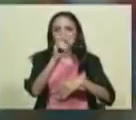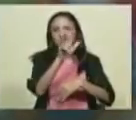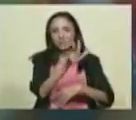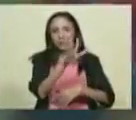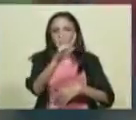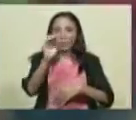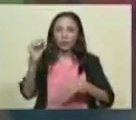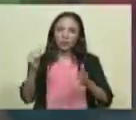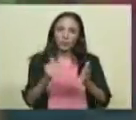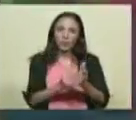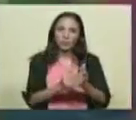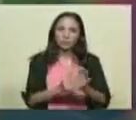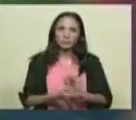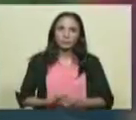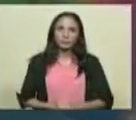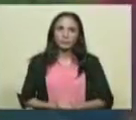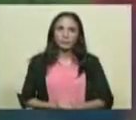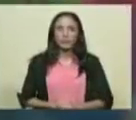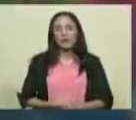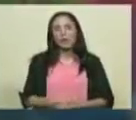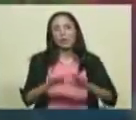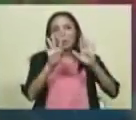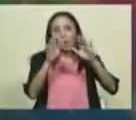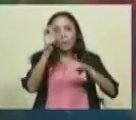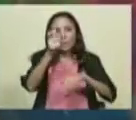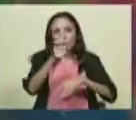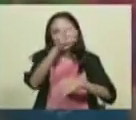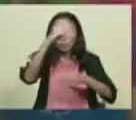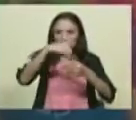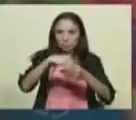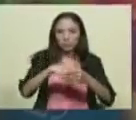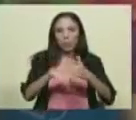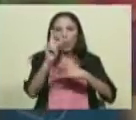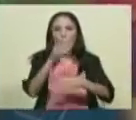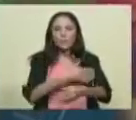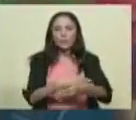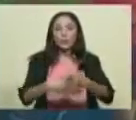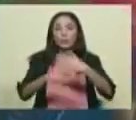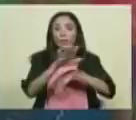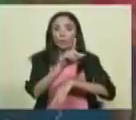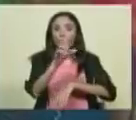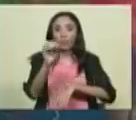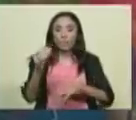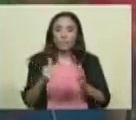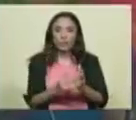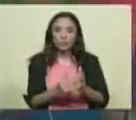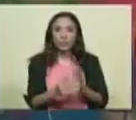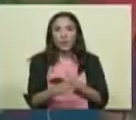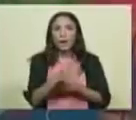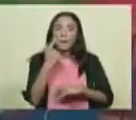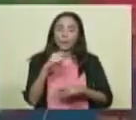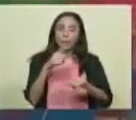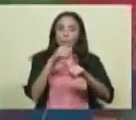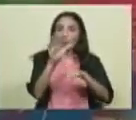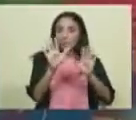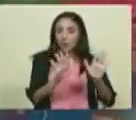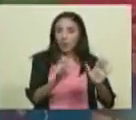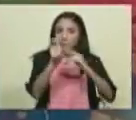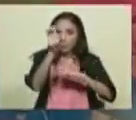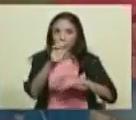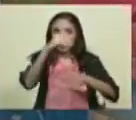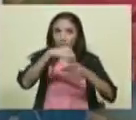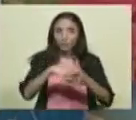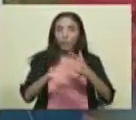1.340.000. Una familia de 9 integrantes, 1.510.000. Y una familia de 10 integrantes hacia arriba,